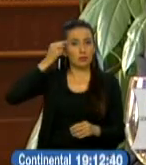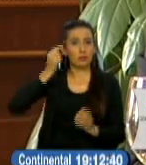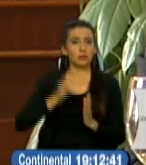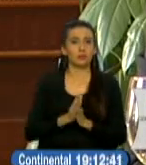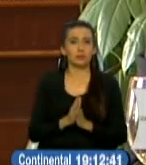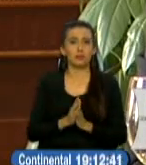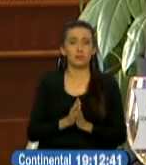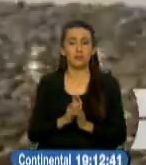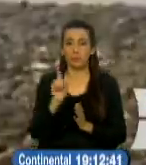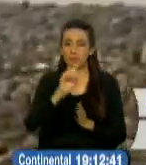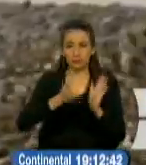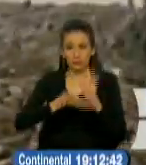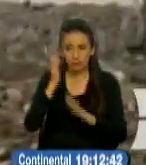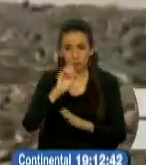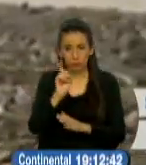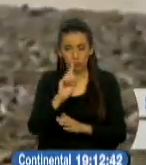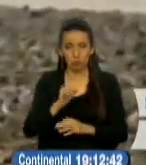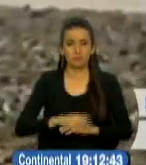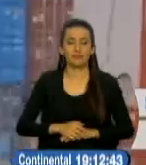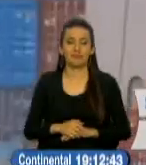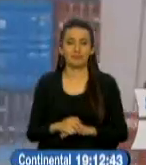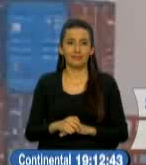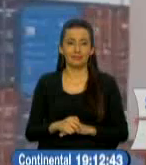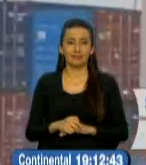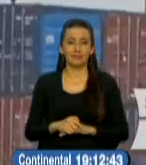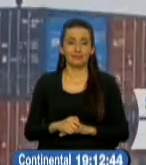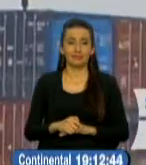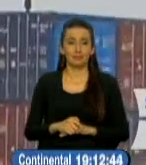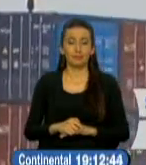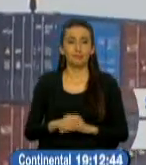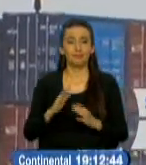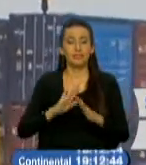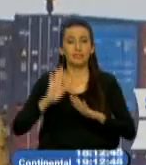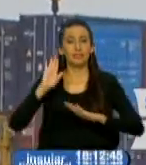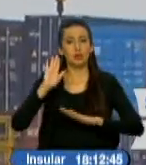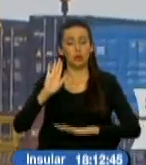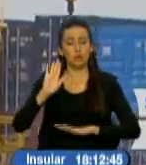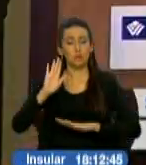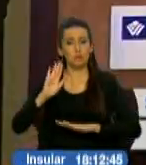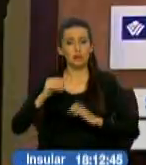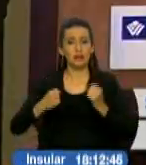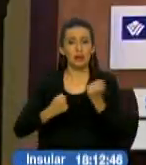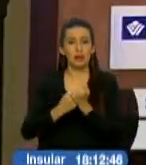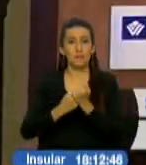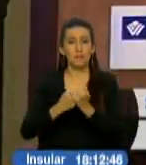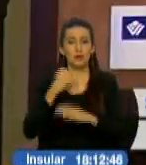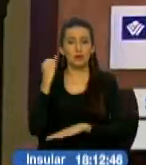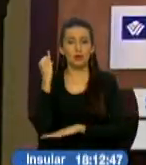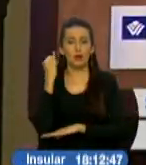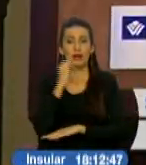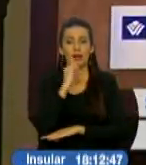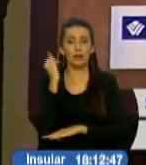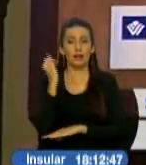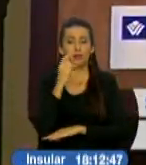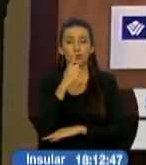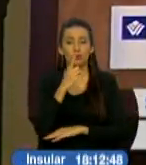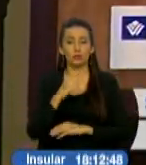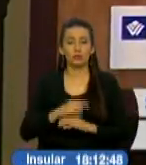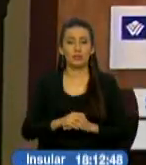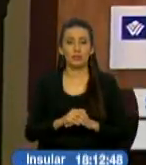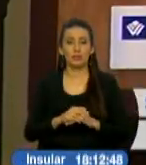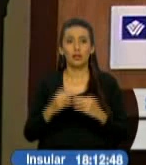Y no se me correrán. En materia productiva, el compromiso es mantener y ampliar el apoyo a la industria. Nuestros cuerpos legales ya